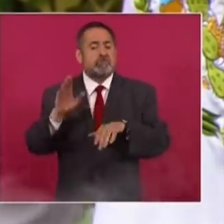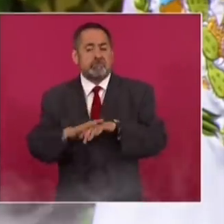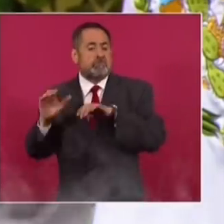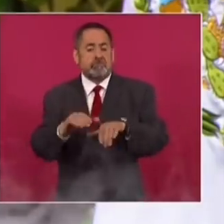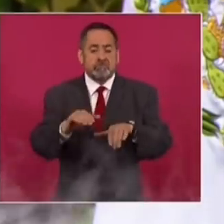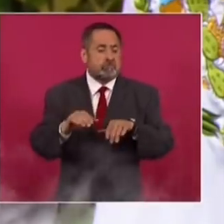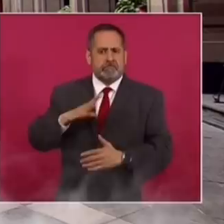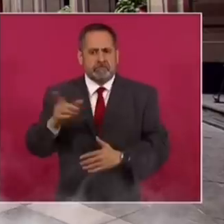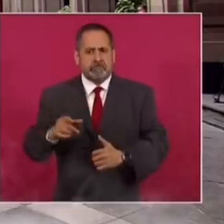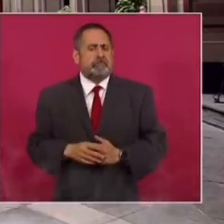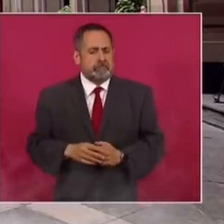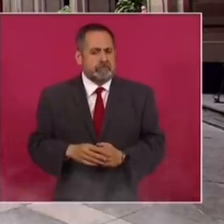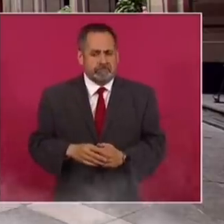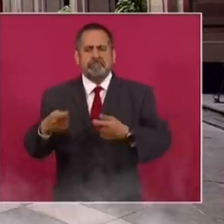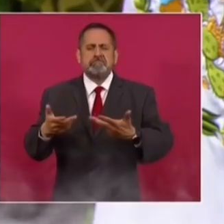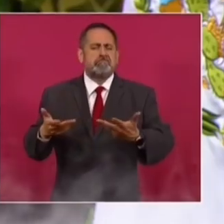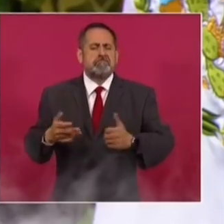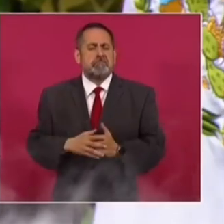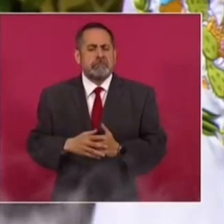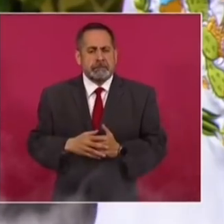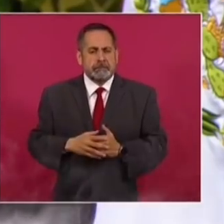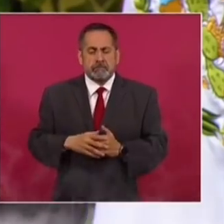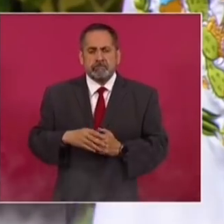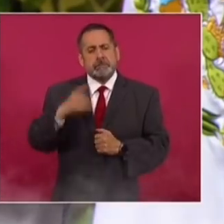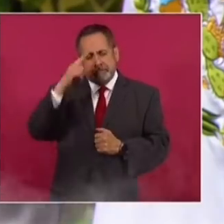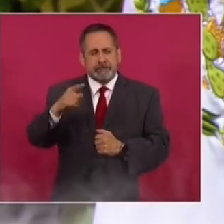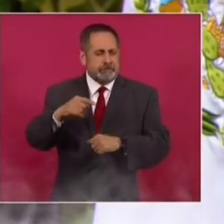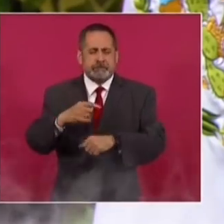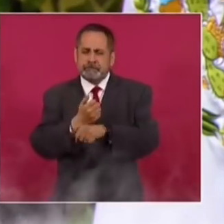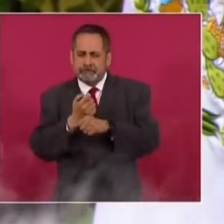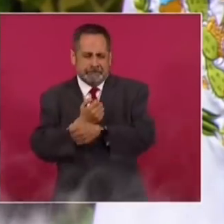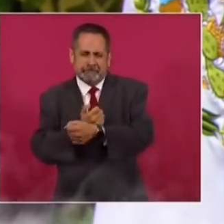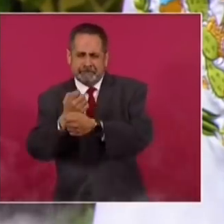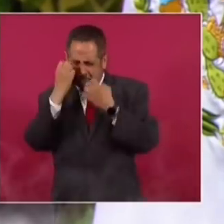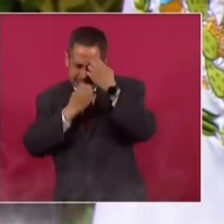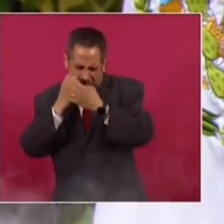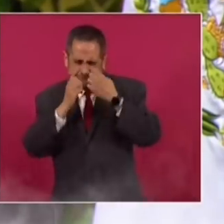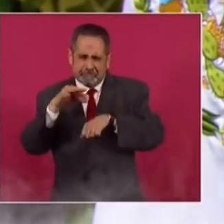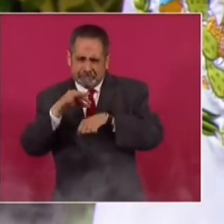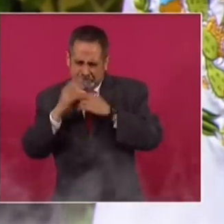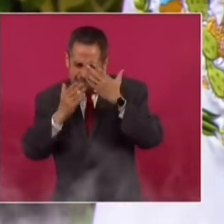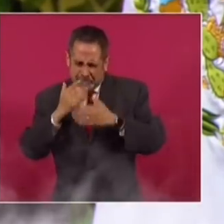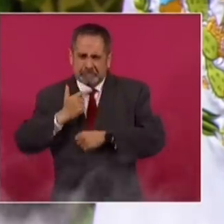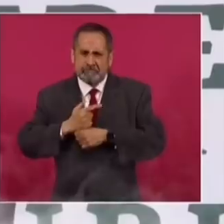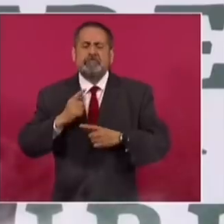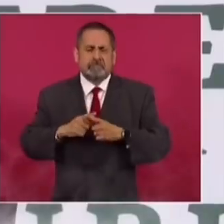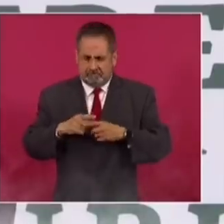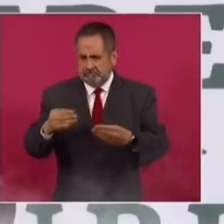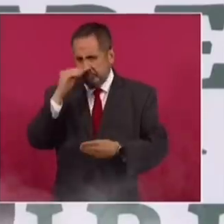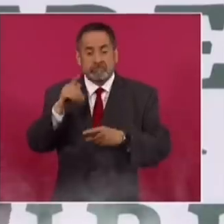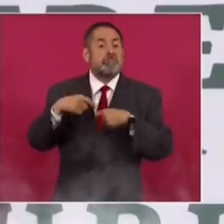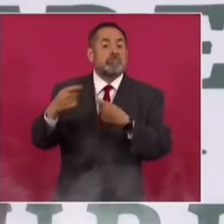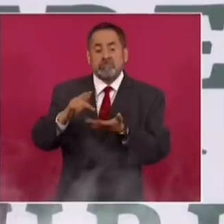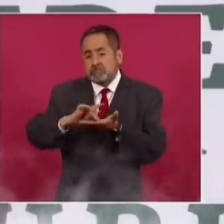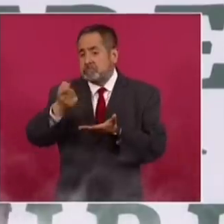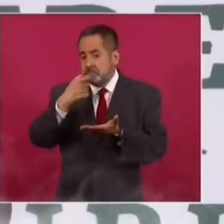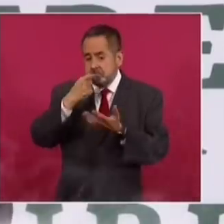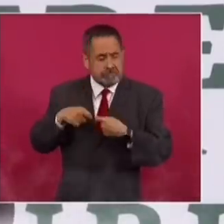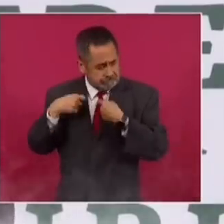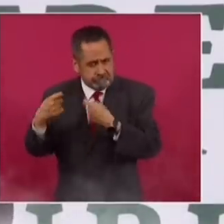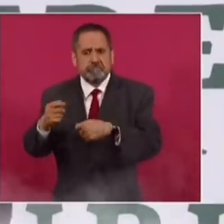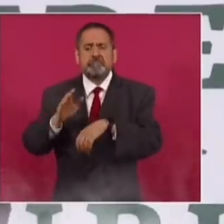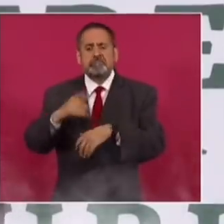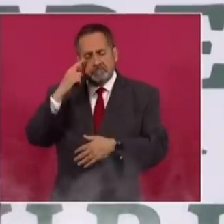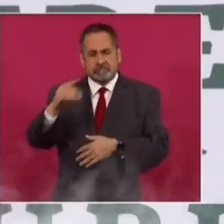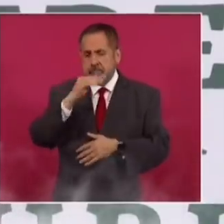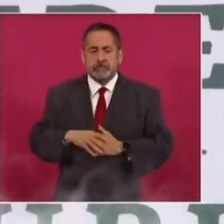los fines de semana a análisis clínicos y el 100 el abasto de medicamentos al mismo tiempo que vamos a